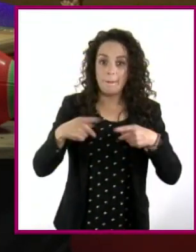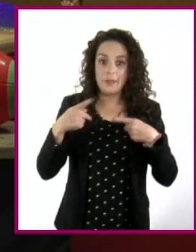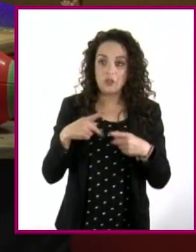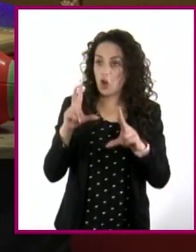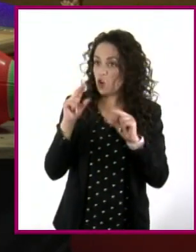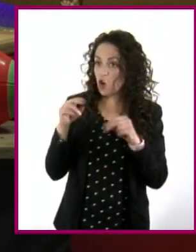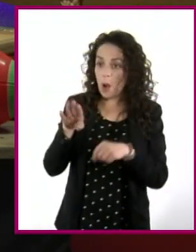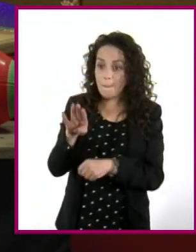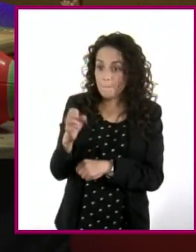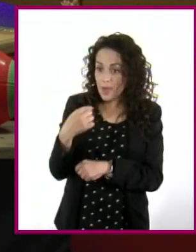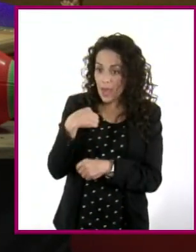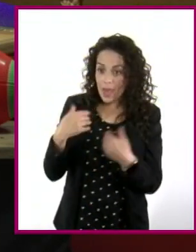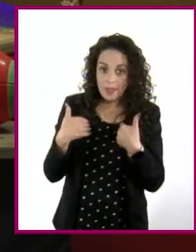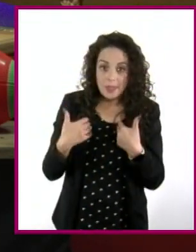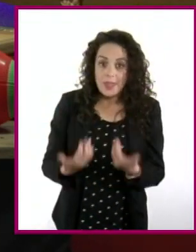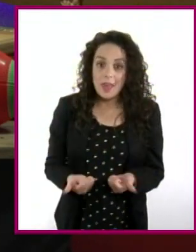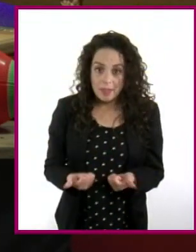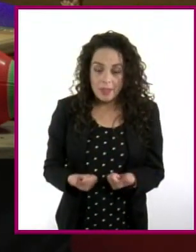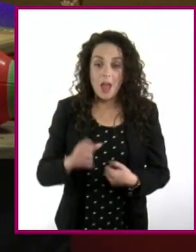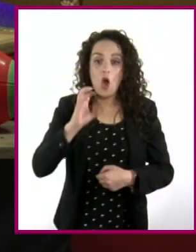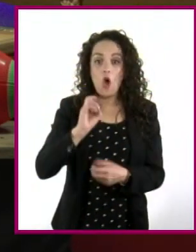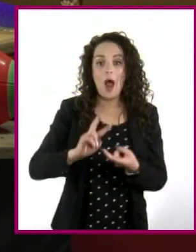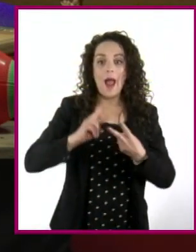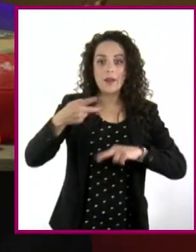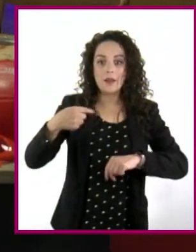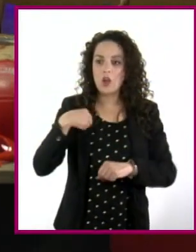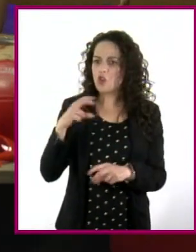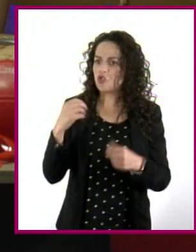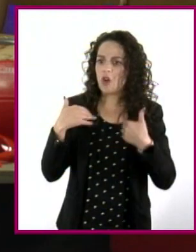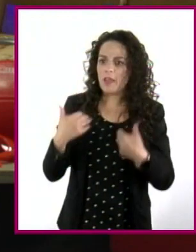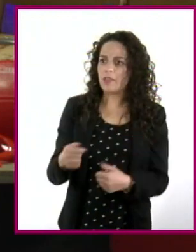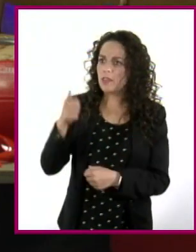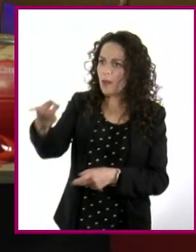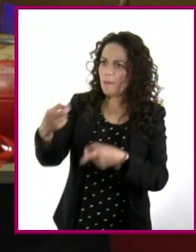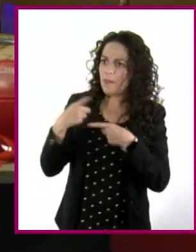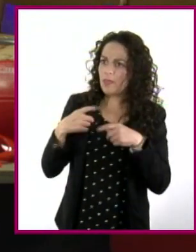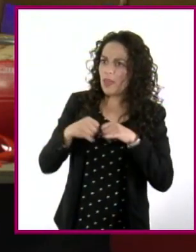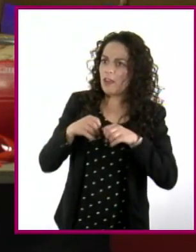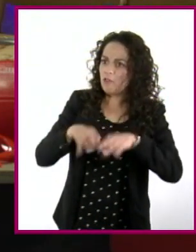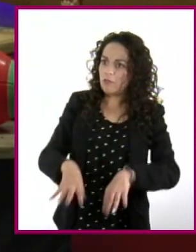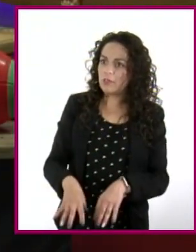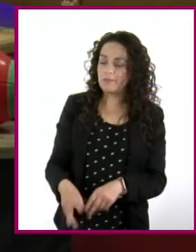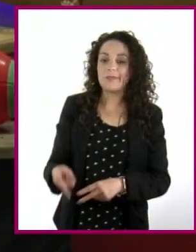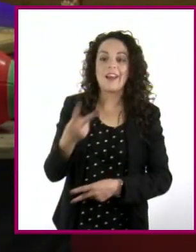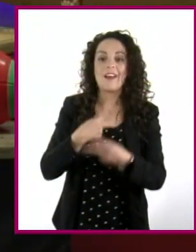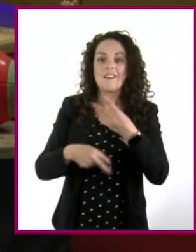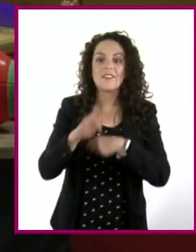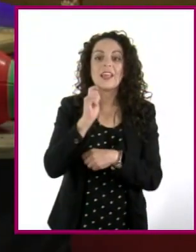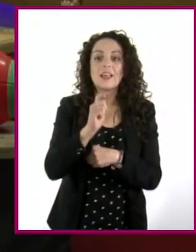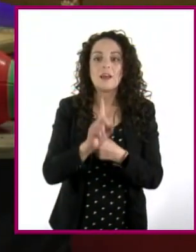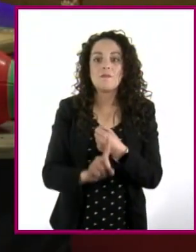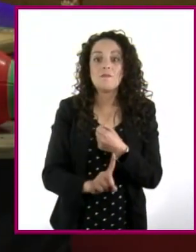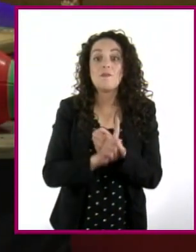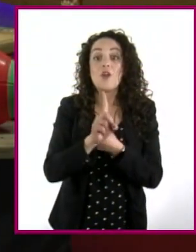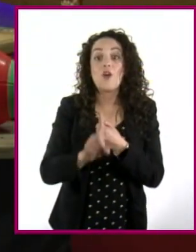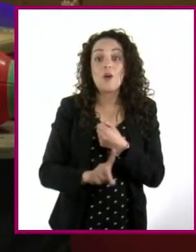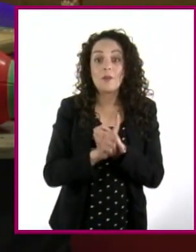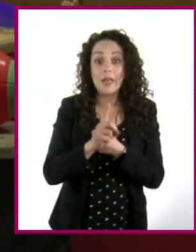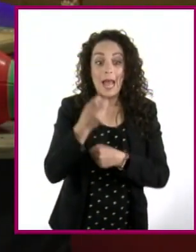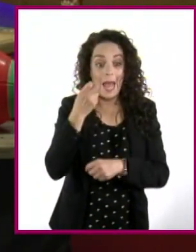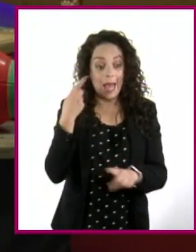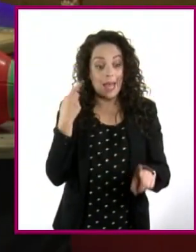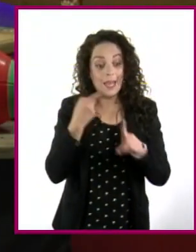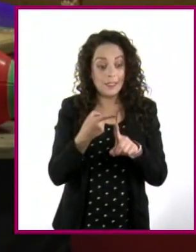entienda o no comprendemos adecuadamente la información que recibimos, los problemas surgen. Esta es la causa principal de